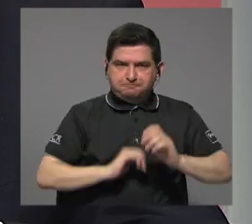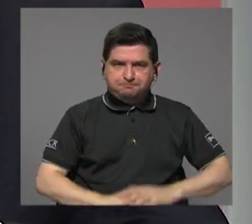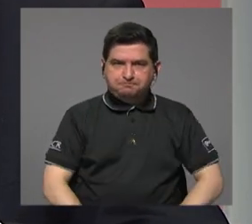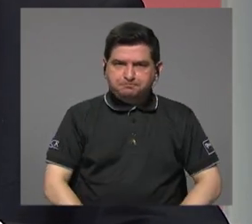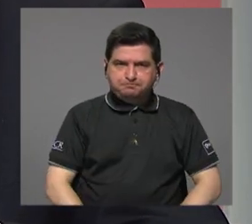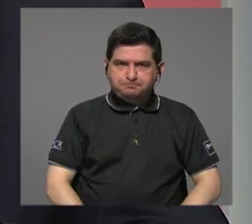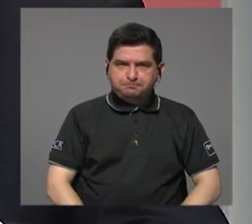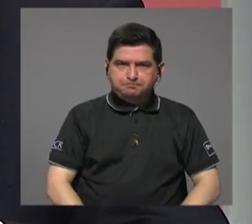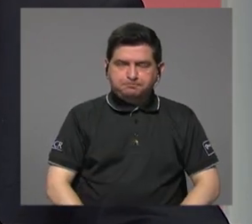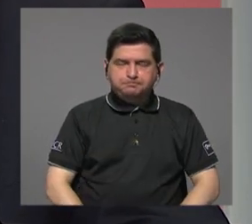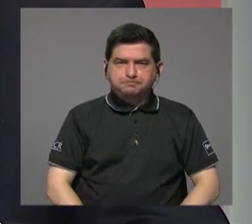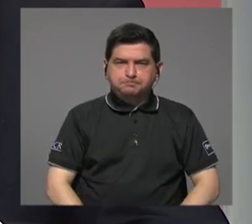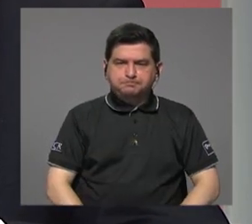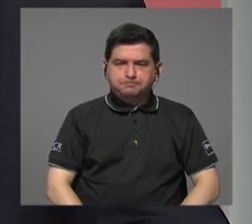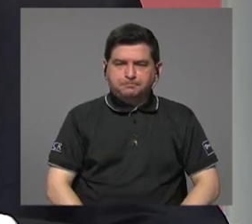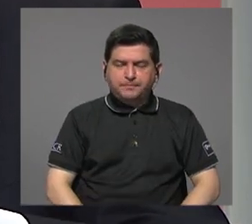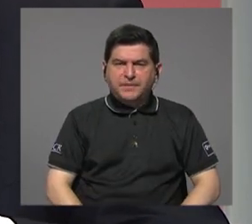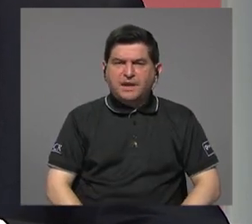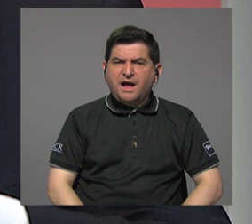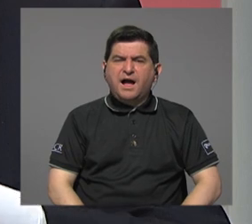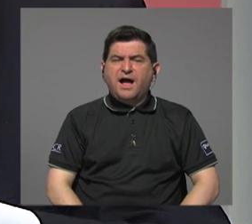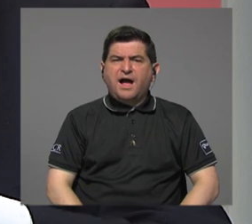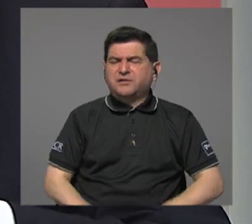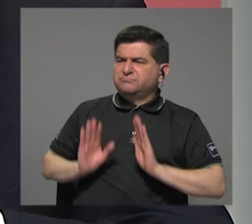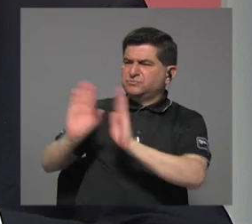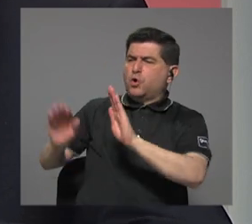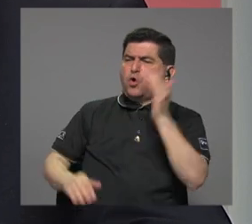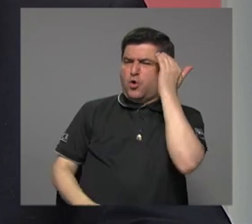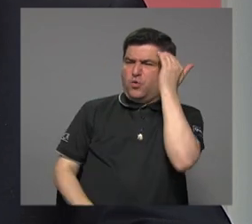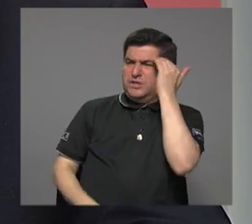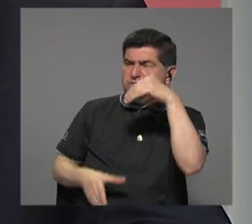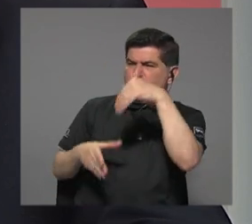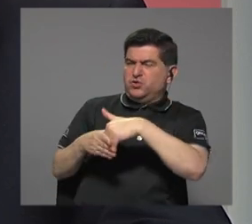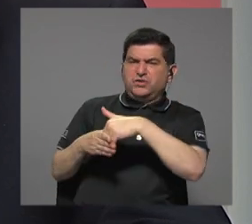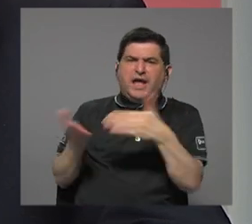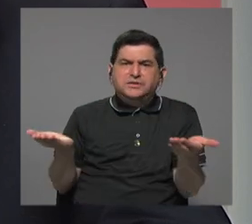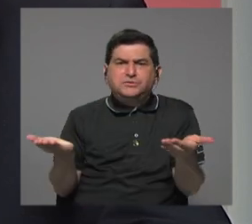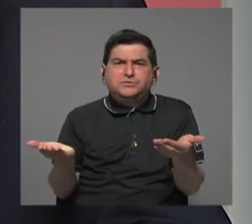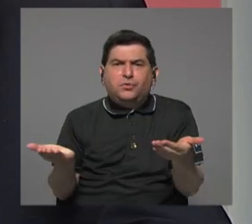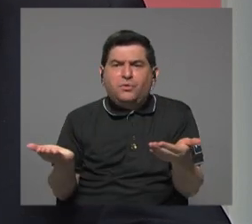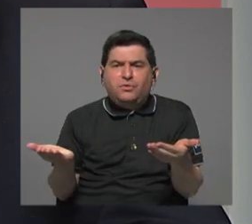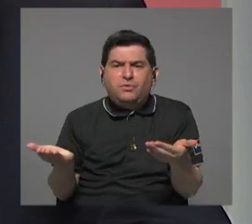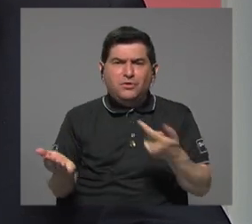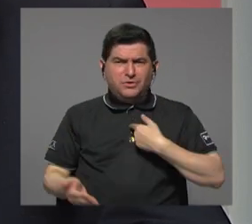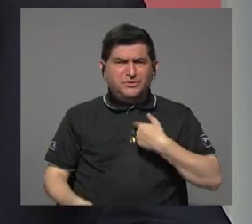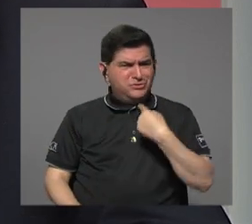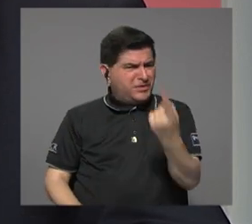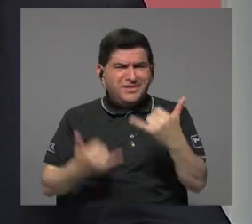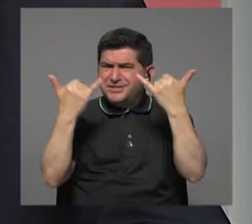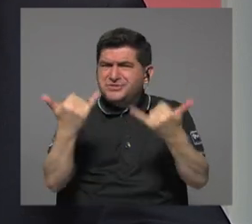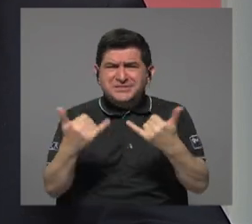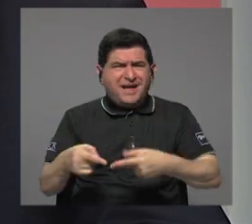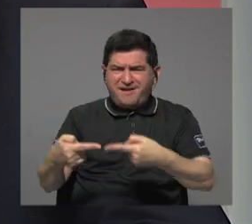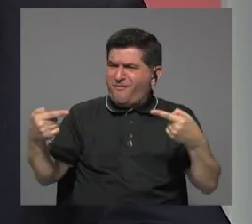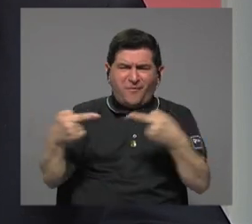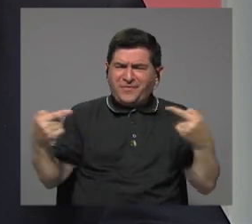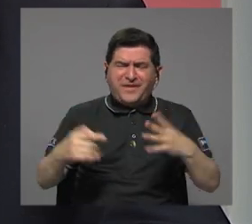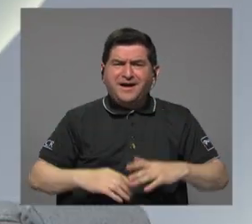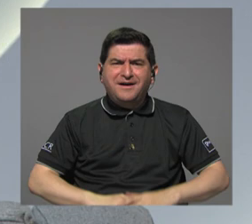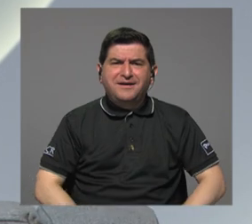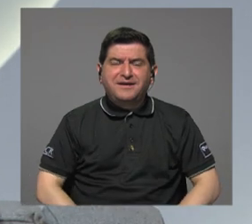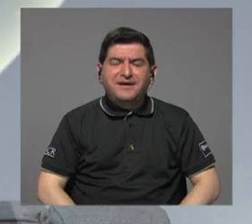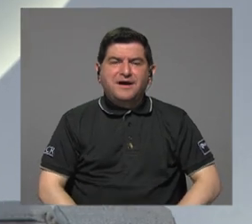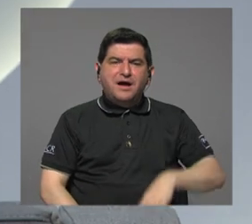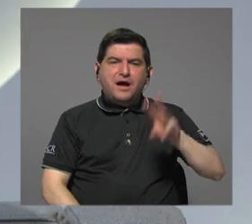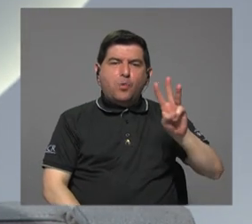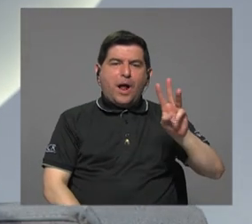por ejemplo la objeción de conciencia que sigue estando dentro y que yo he manifestado estar en contra de walter